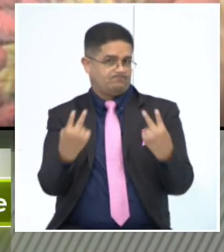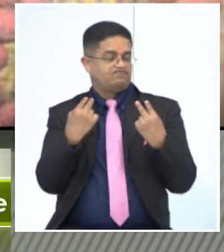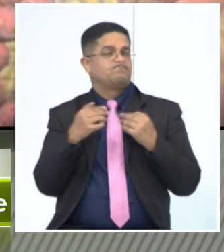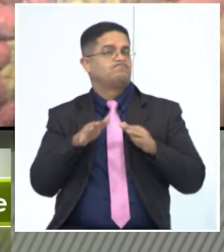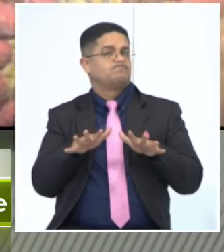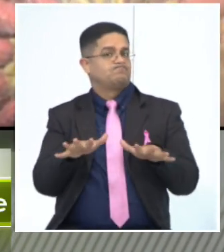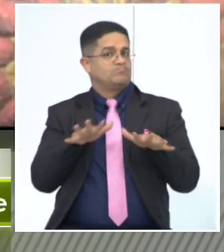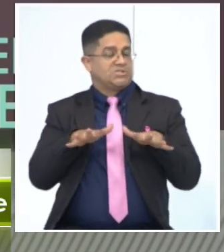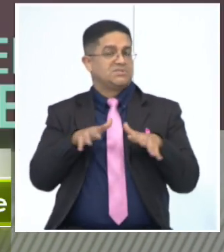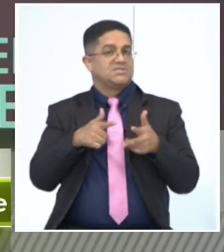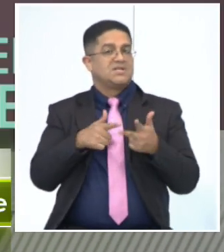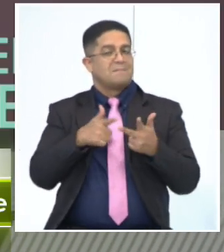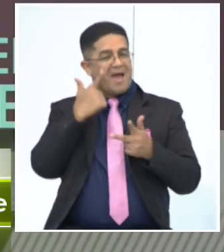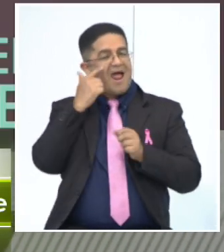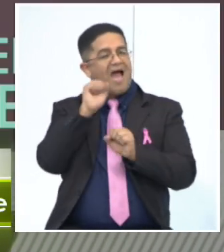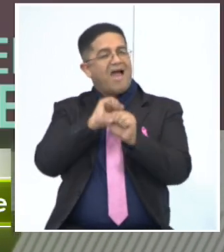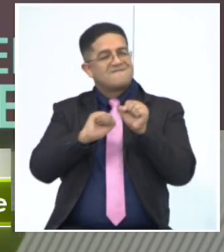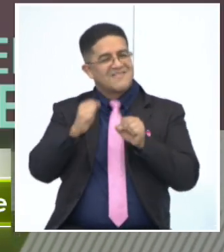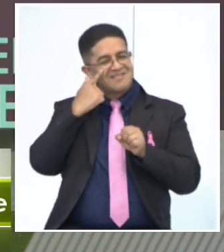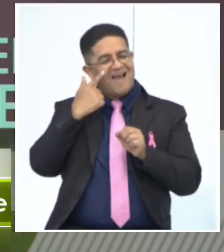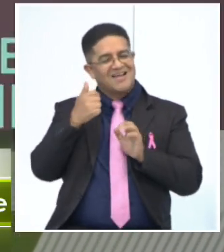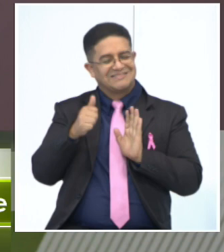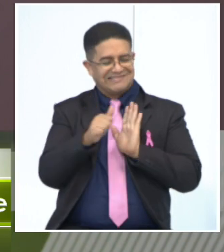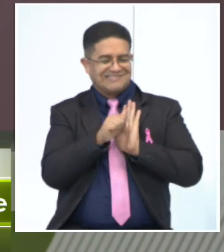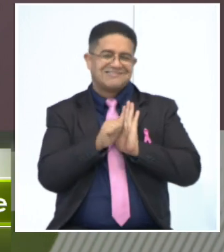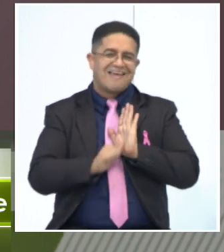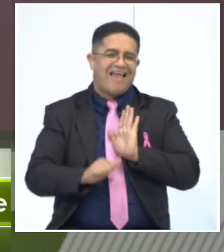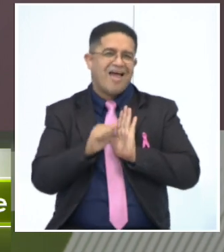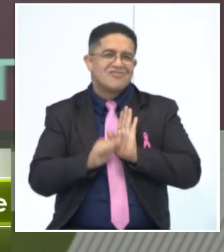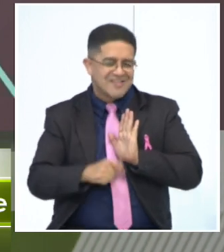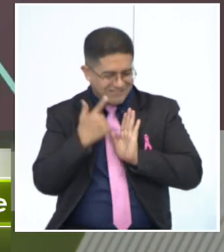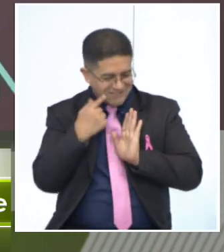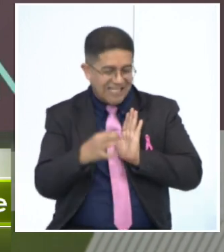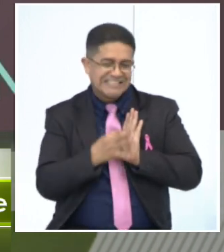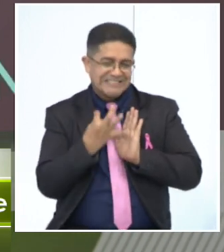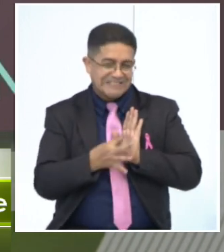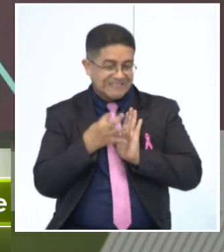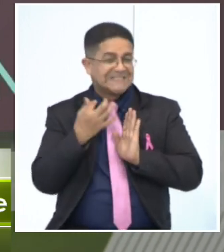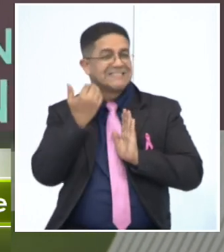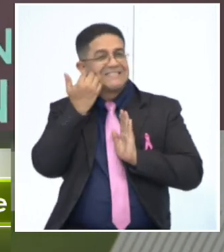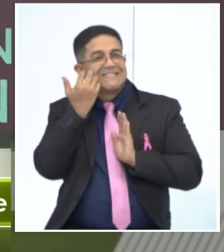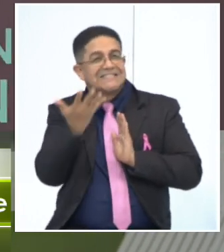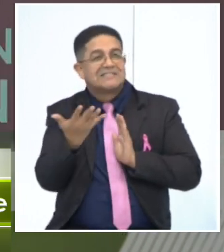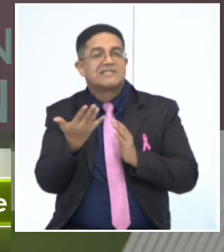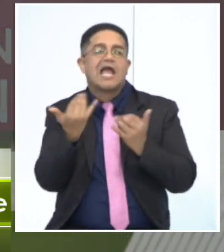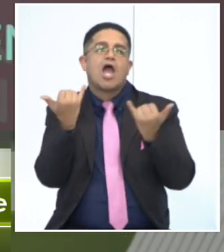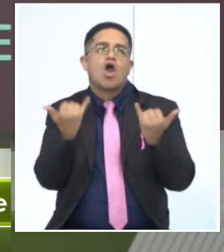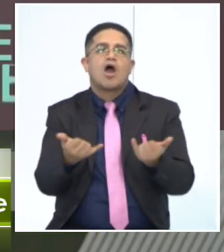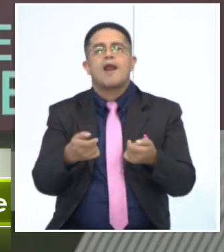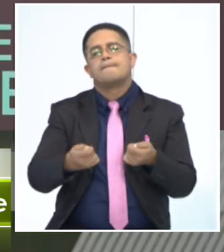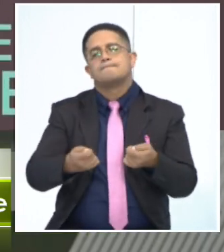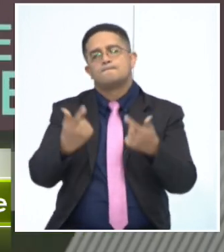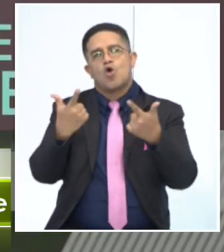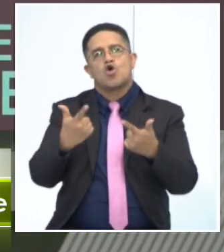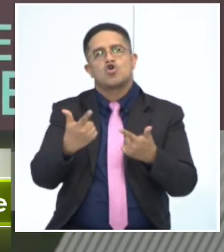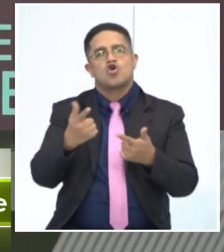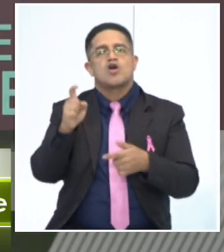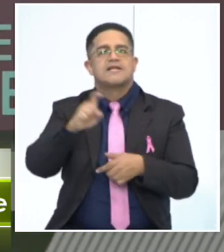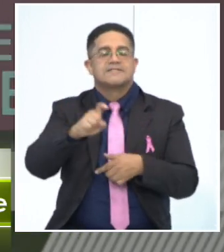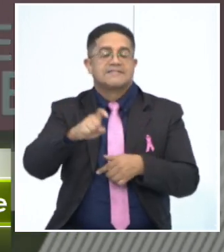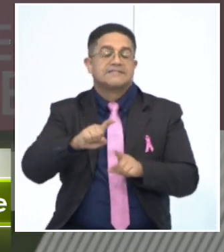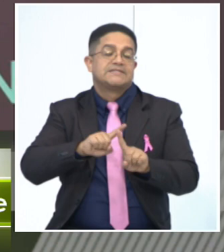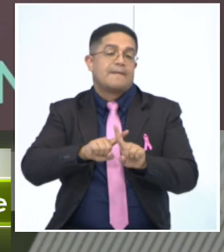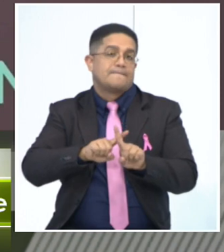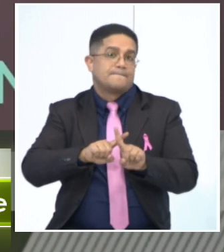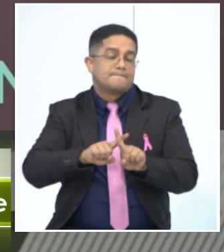un poco las cicatrices, digamos, de esta batalla contra el cáncer. Es decir, hoy en día son muy pocos casos que se hacen mastectomía.